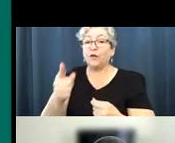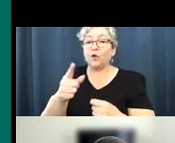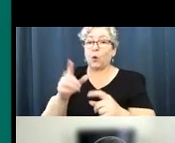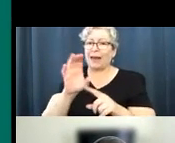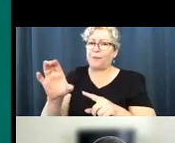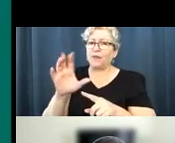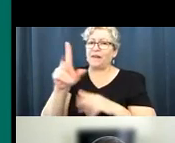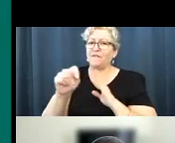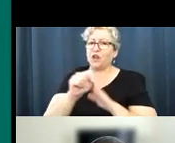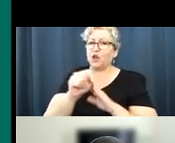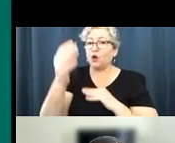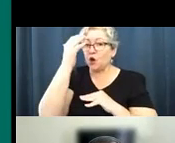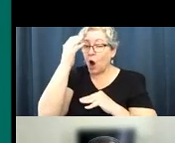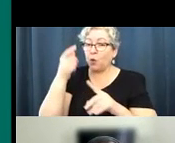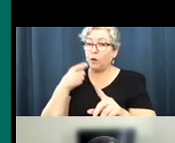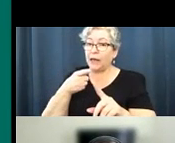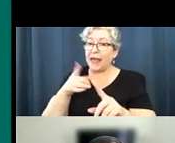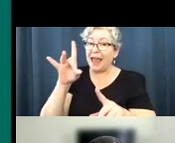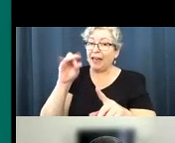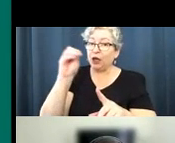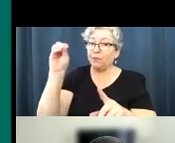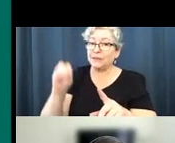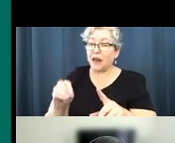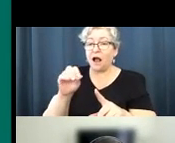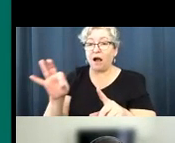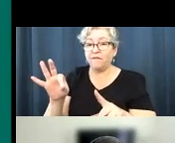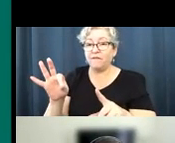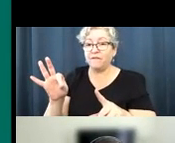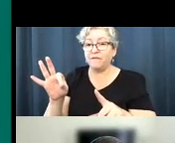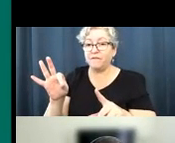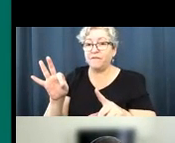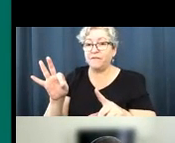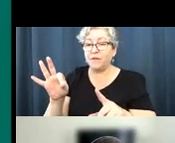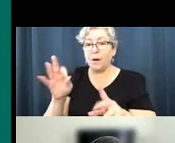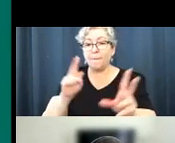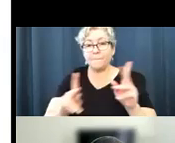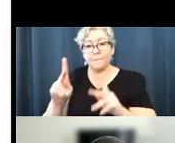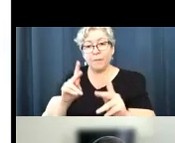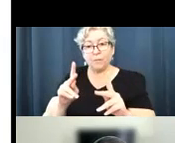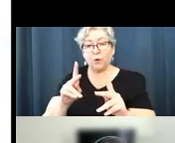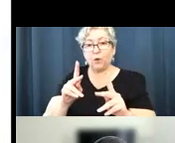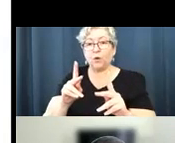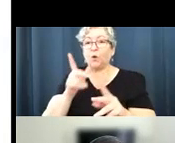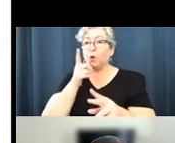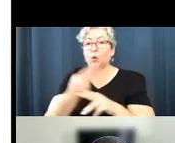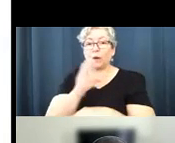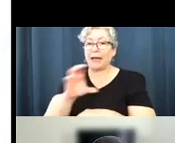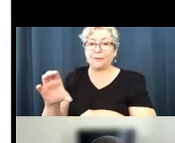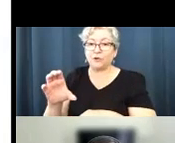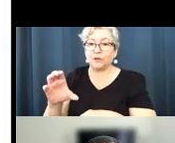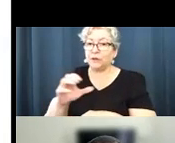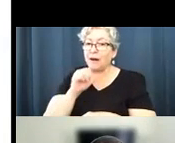cosa interesante, si usted le pone capciones a los videos, es que el 80% de las personas que